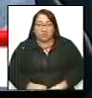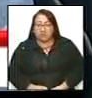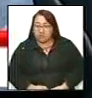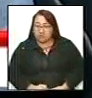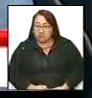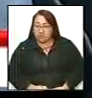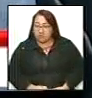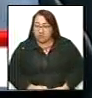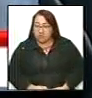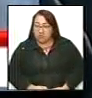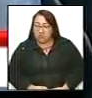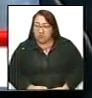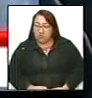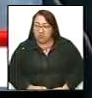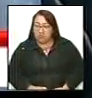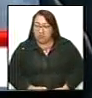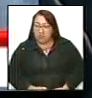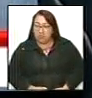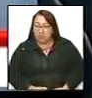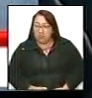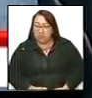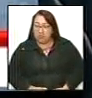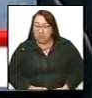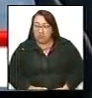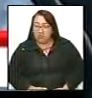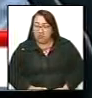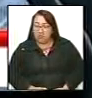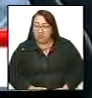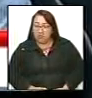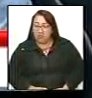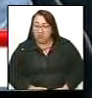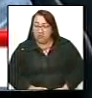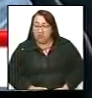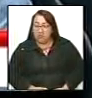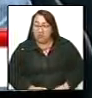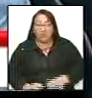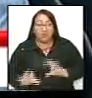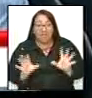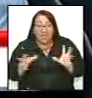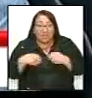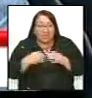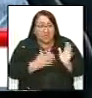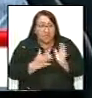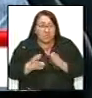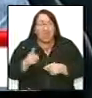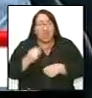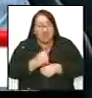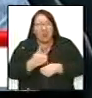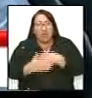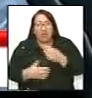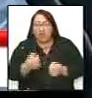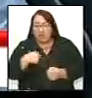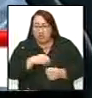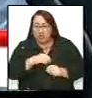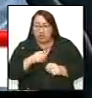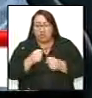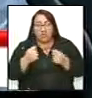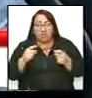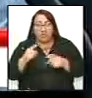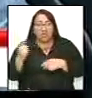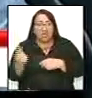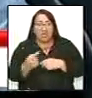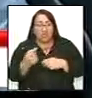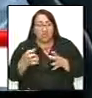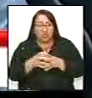es cuestión de hacer una adaptación a nuestro medio y eso debería funcionar nosotros hacemos sistemas de generación